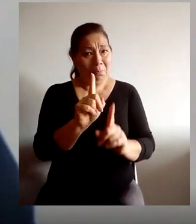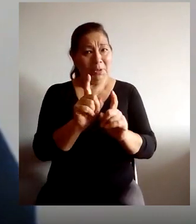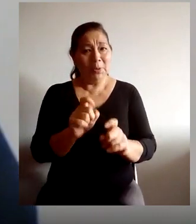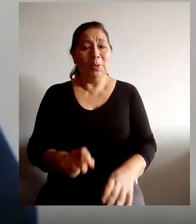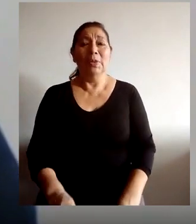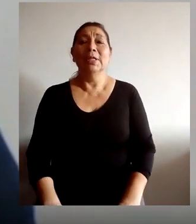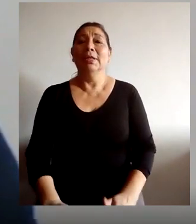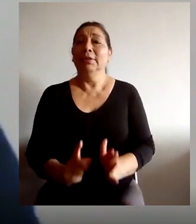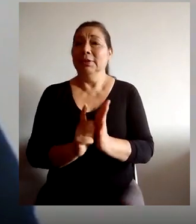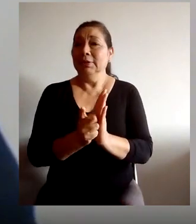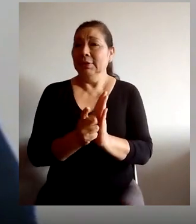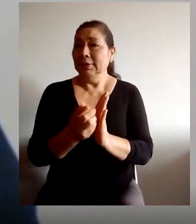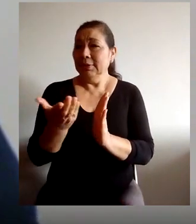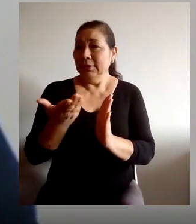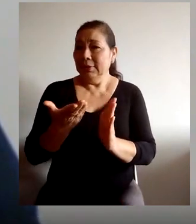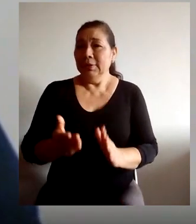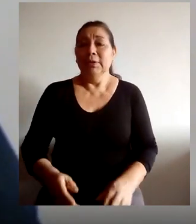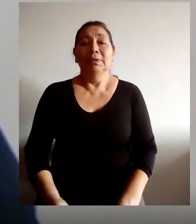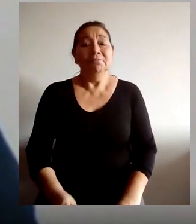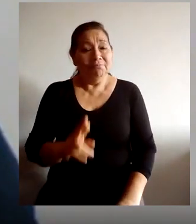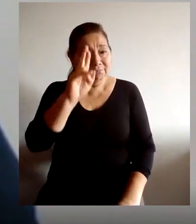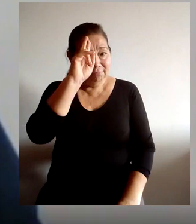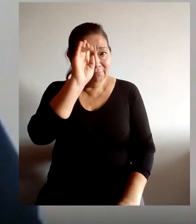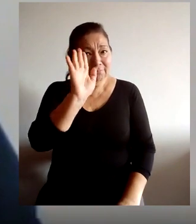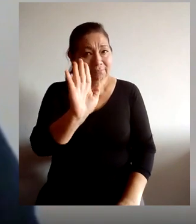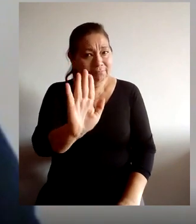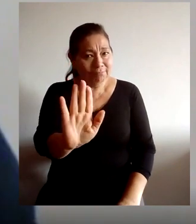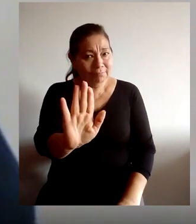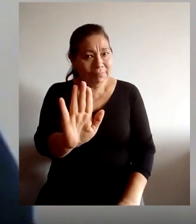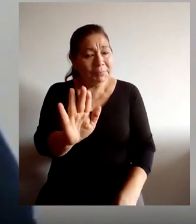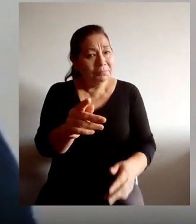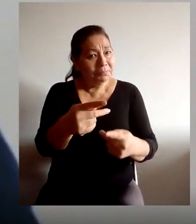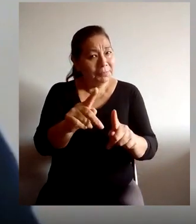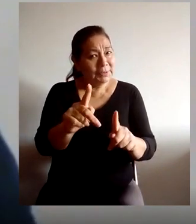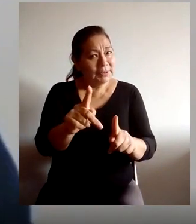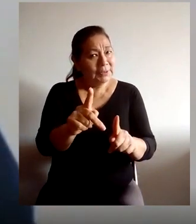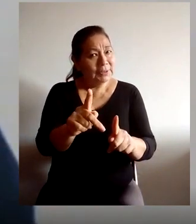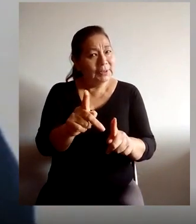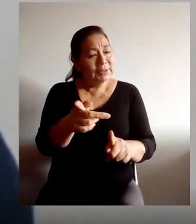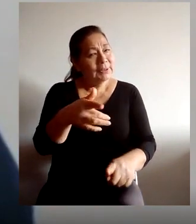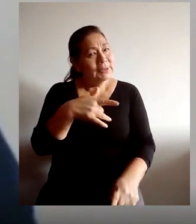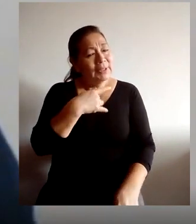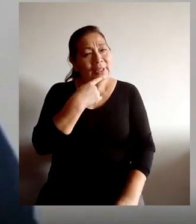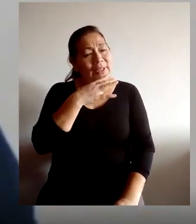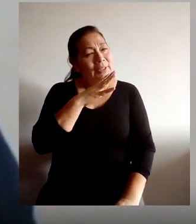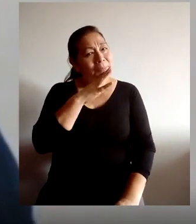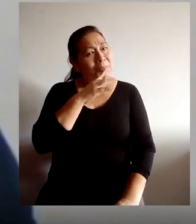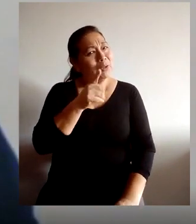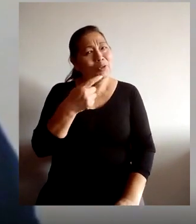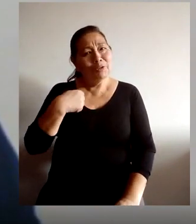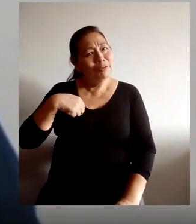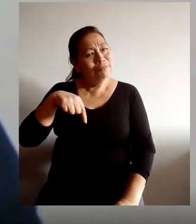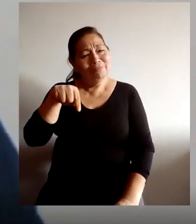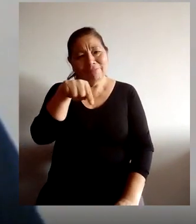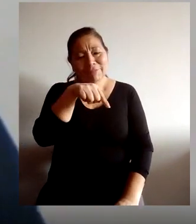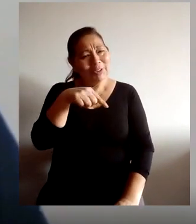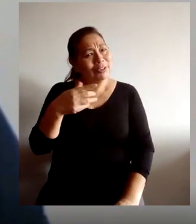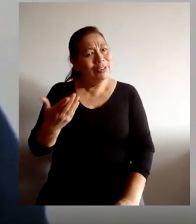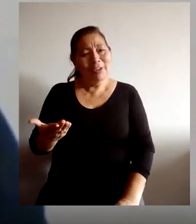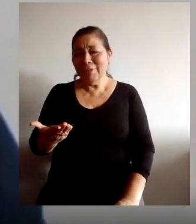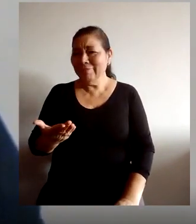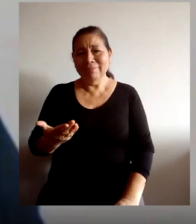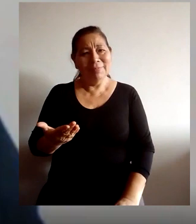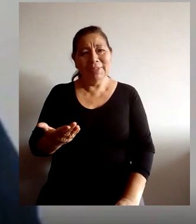disentir de lo que usted expresa. Nosotros consideramos de que nuestros argumentos no se han centrado en la forma. Al contrario, doctora, son cuestiones